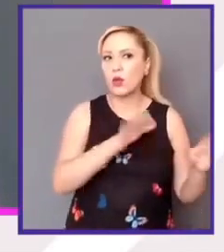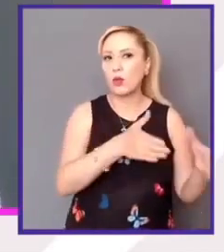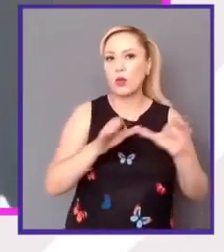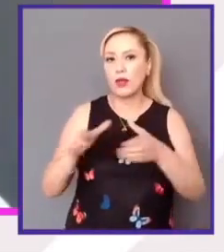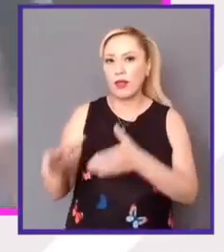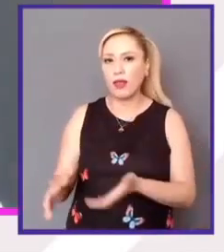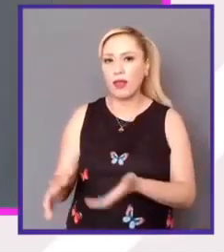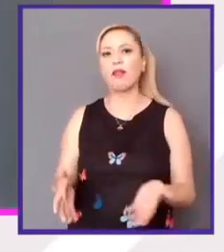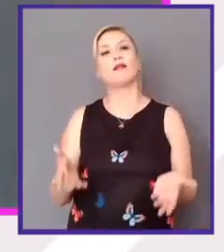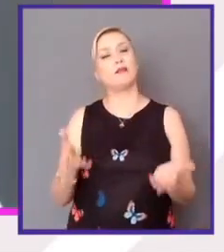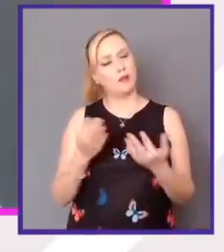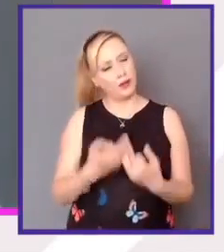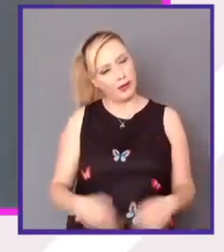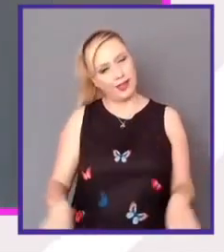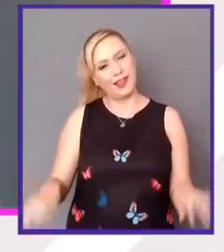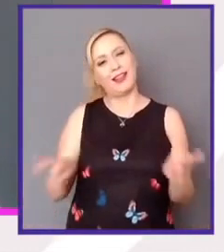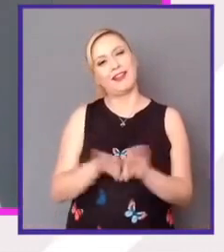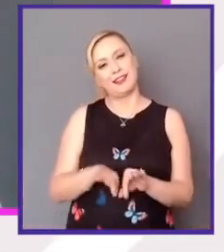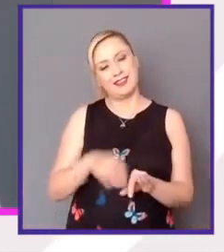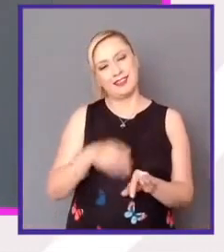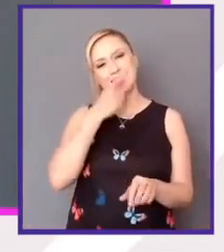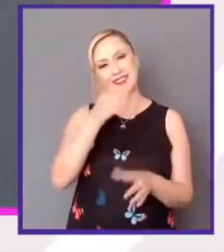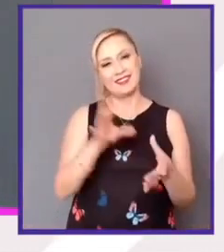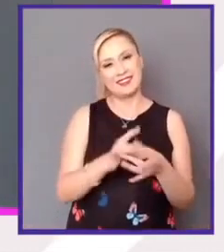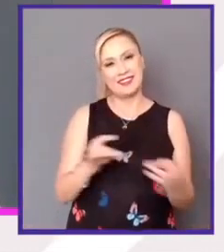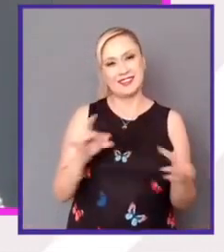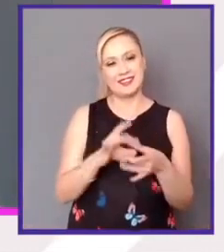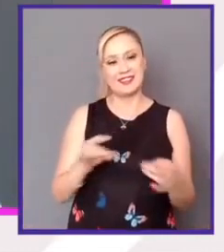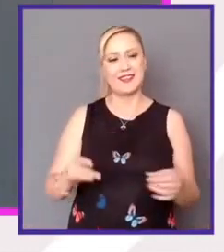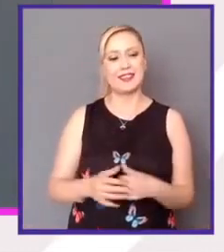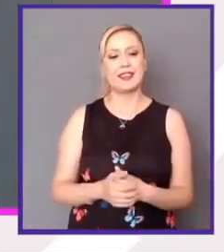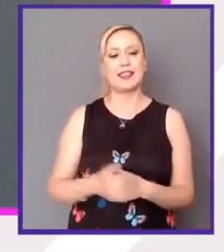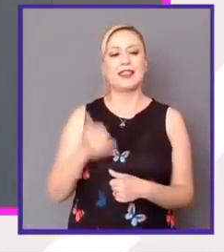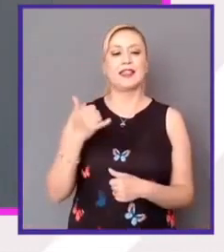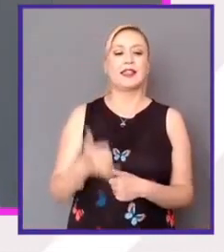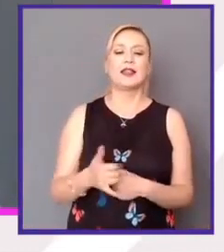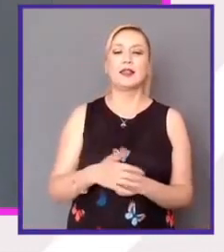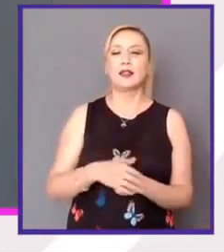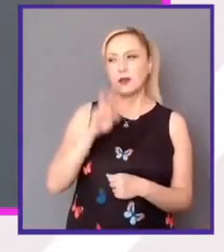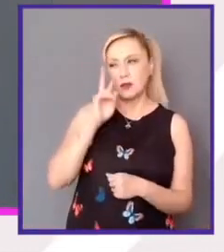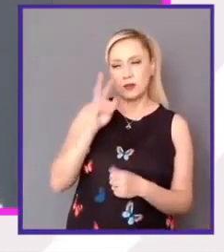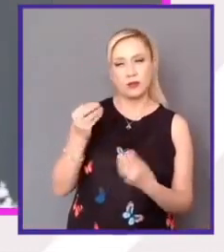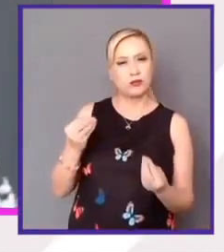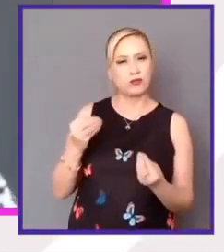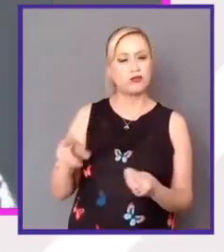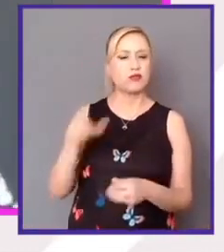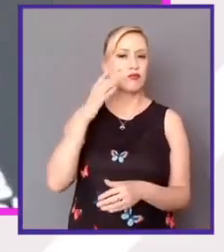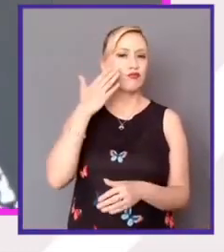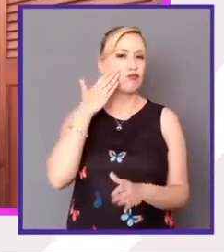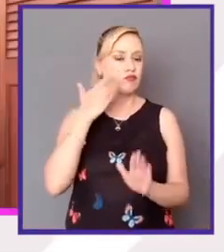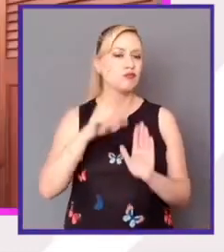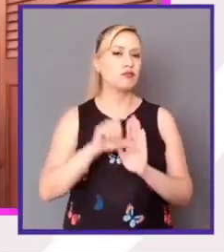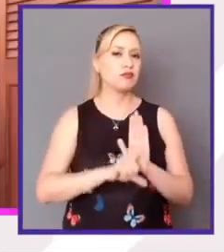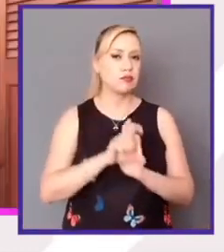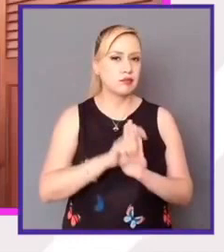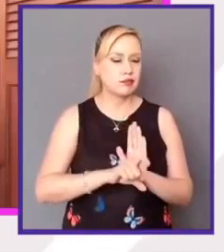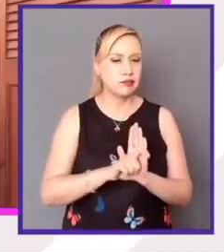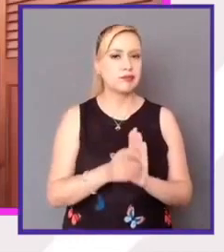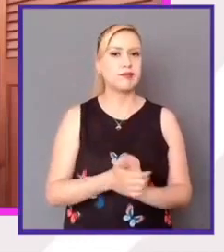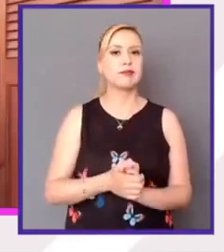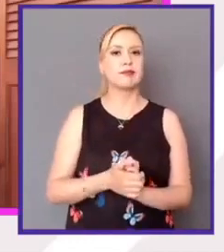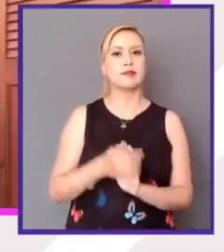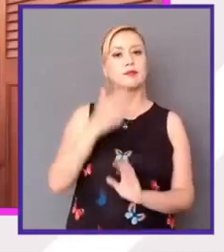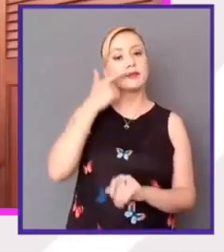también es bien importante mencionarlo. Y otra cosa que hemos visto muchísimo en redes sociales, las estrategias antirracistas